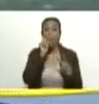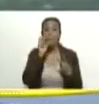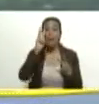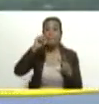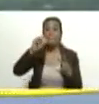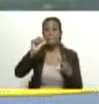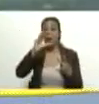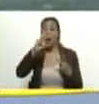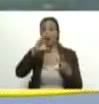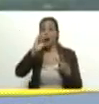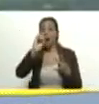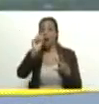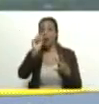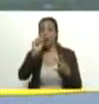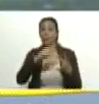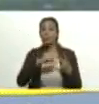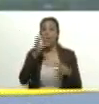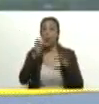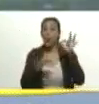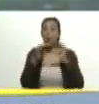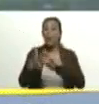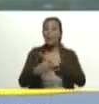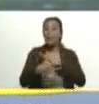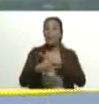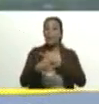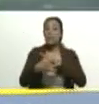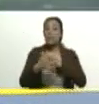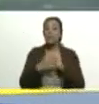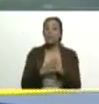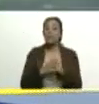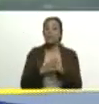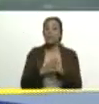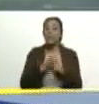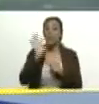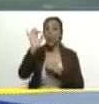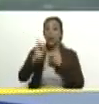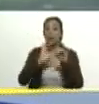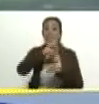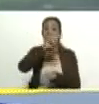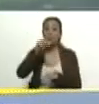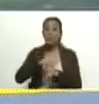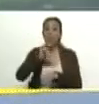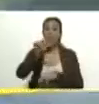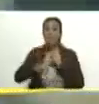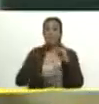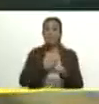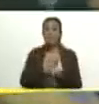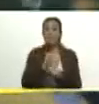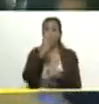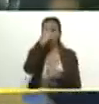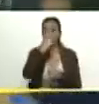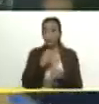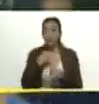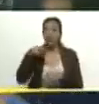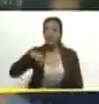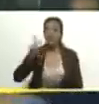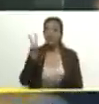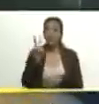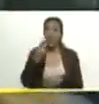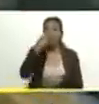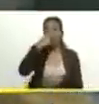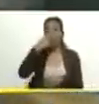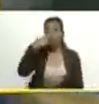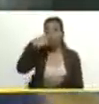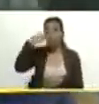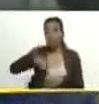Escalona, juez técnico de catas nacionales e internacionales, venezolano.